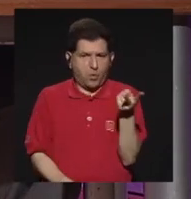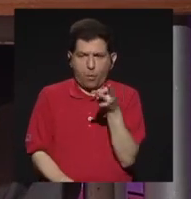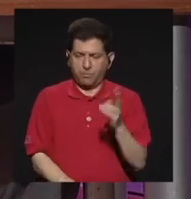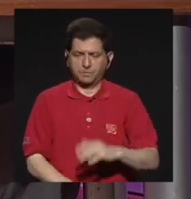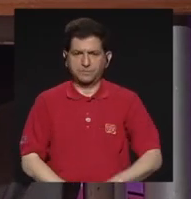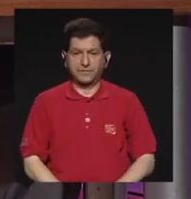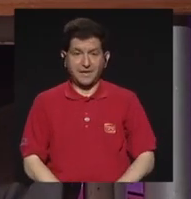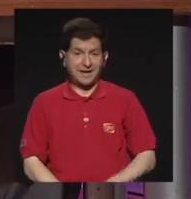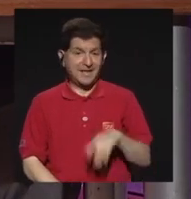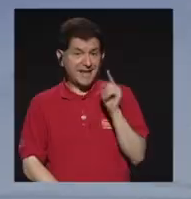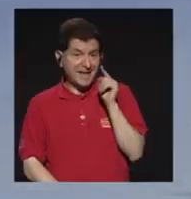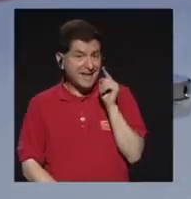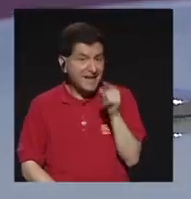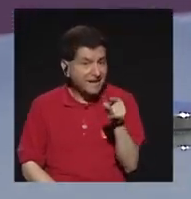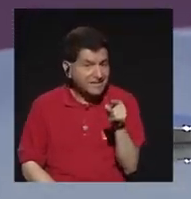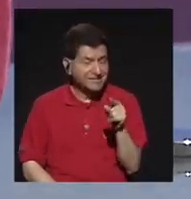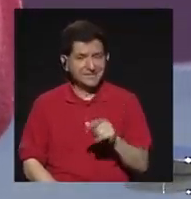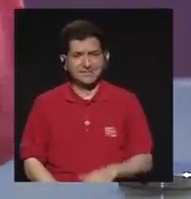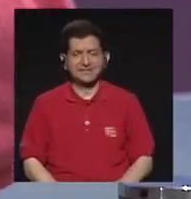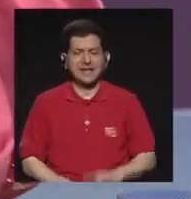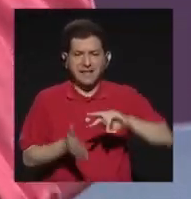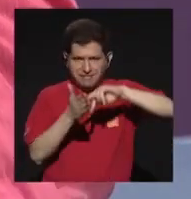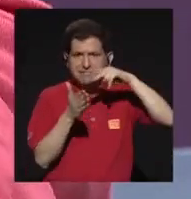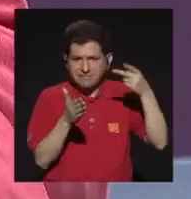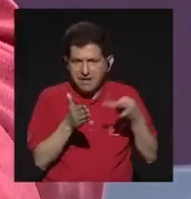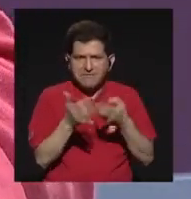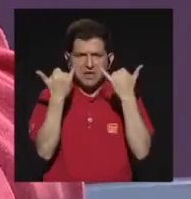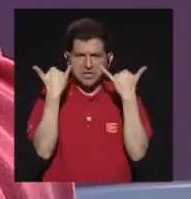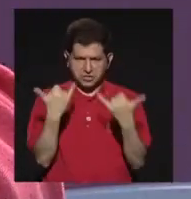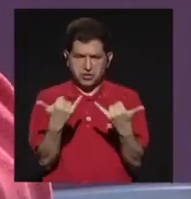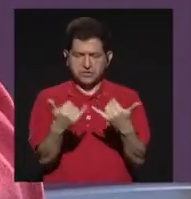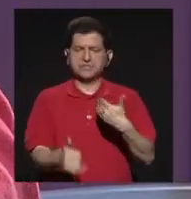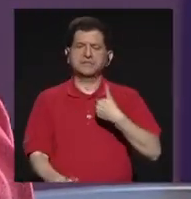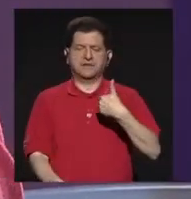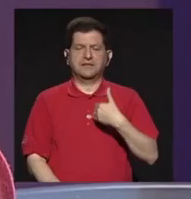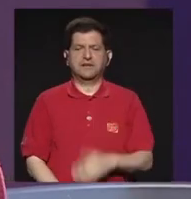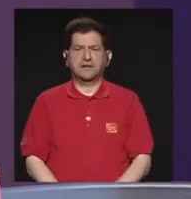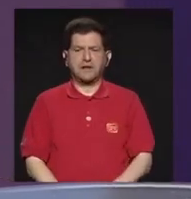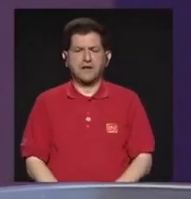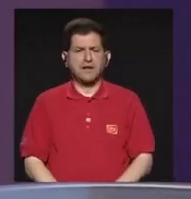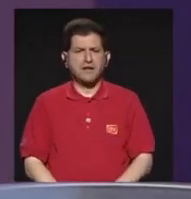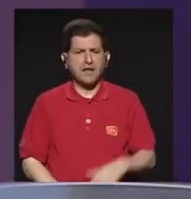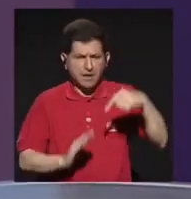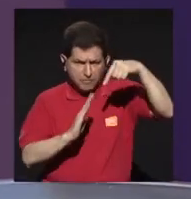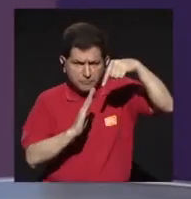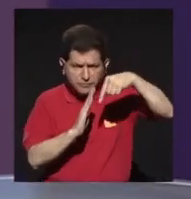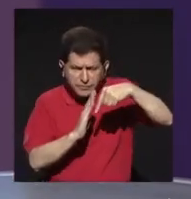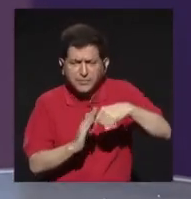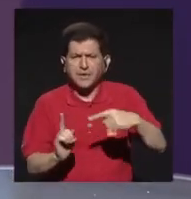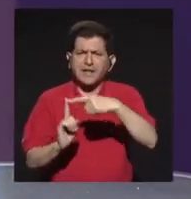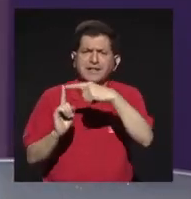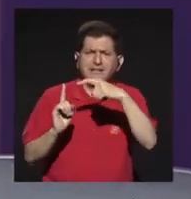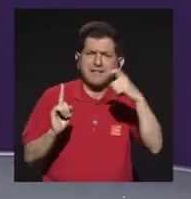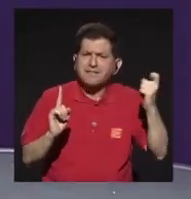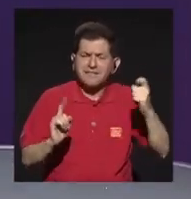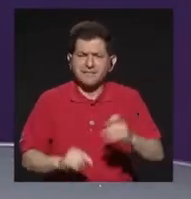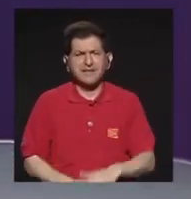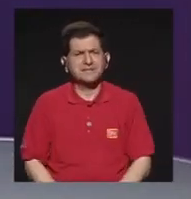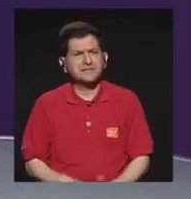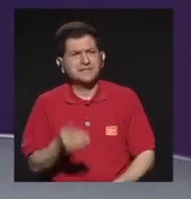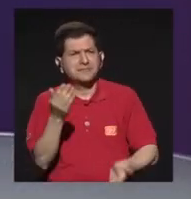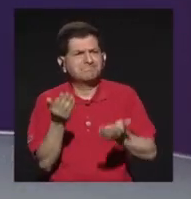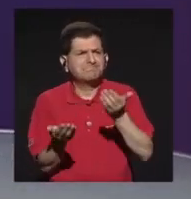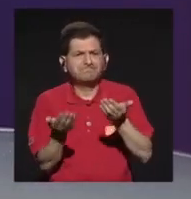entonces ese ese era una una definición que ya estaba allí y permeaba y que venía desde la desde la